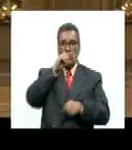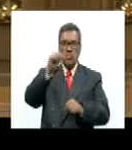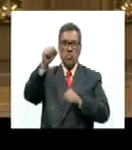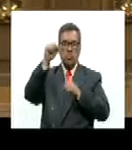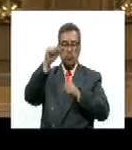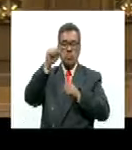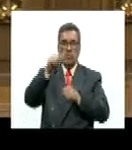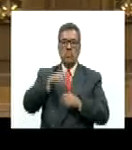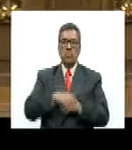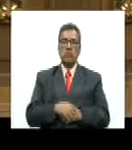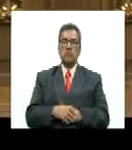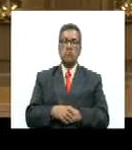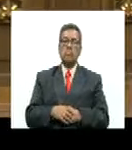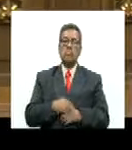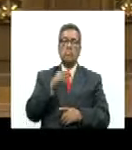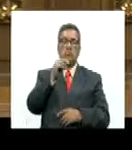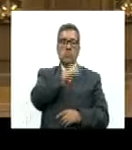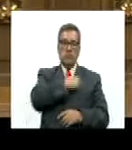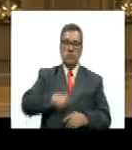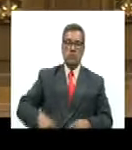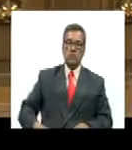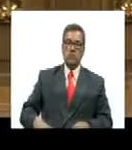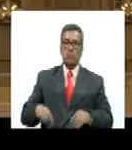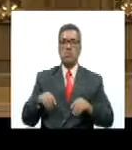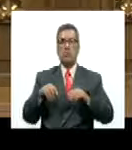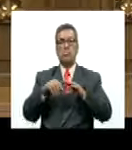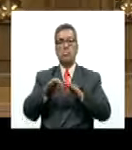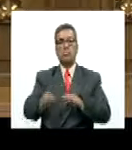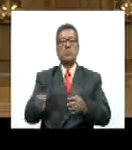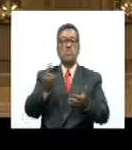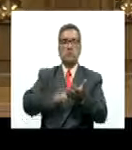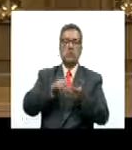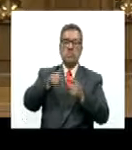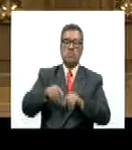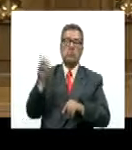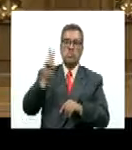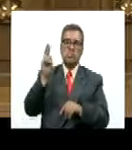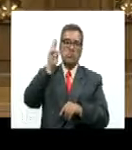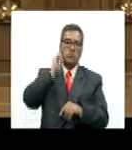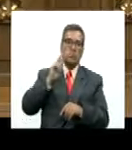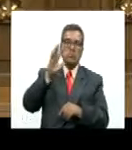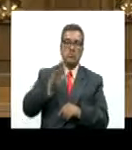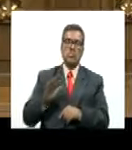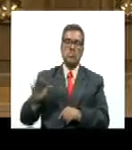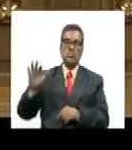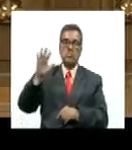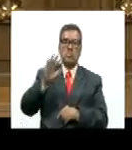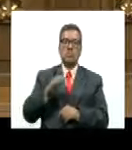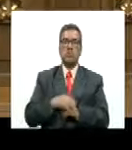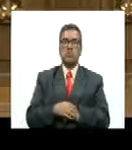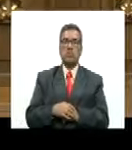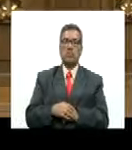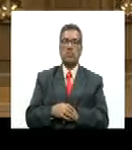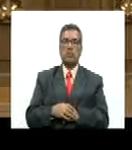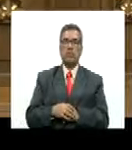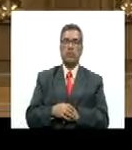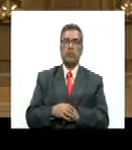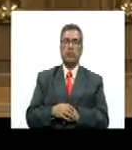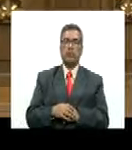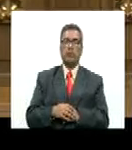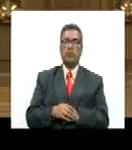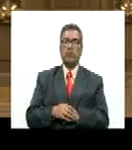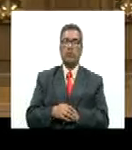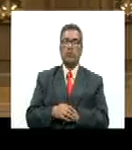Nicolás Maduro Moros como presidente reelecto de la República Bolivariana de Venezuela.